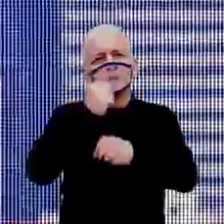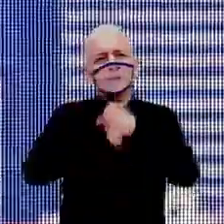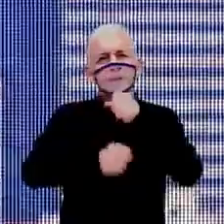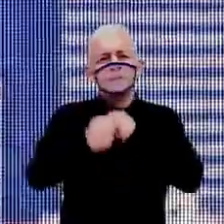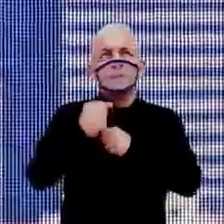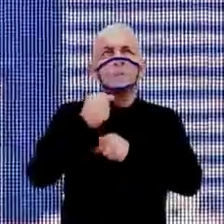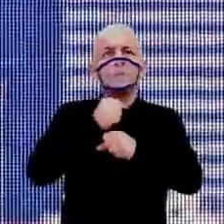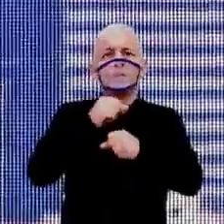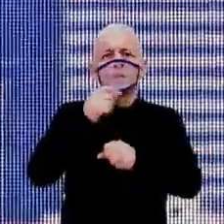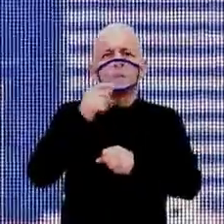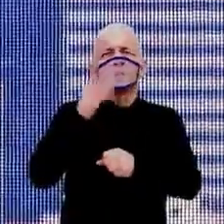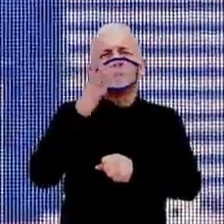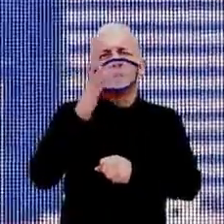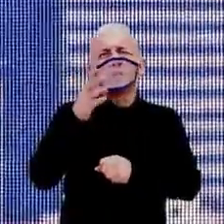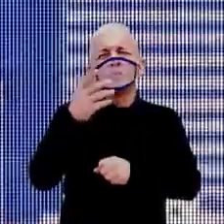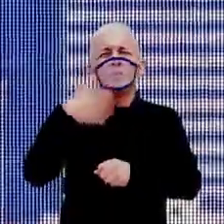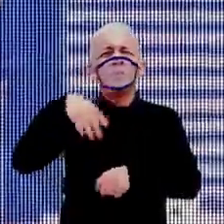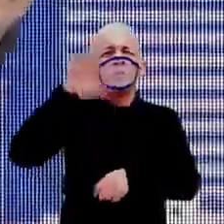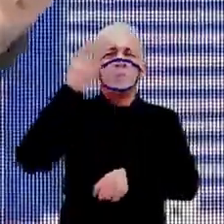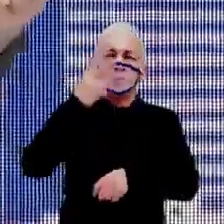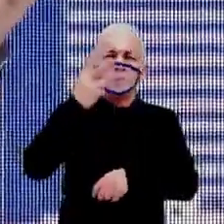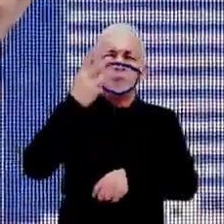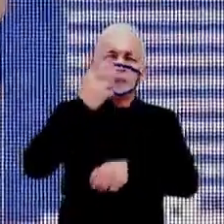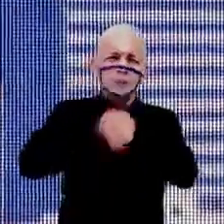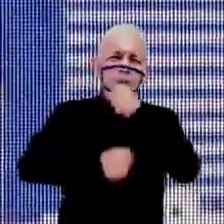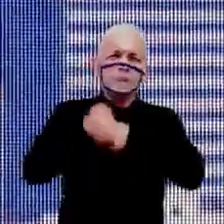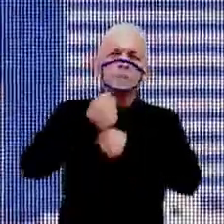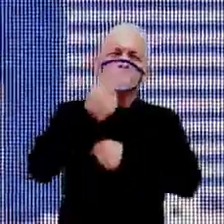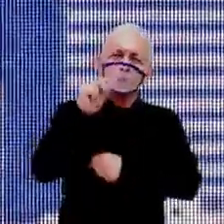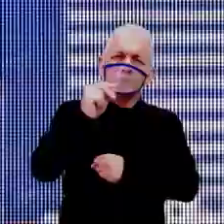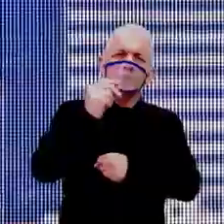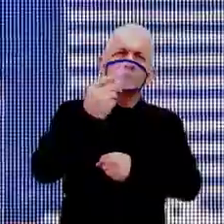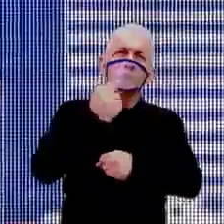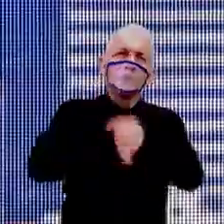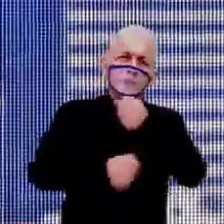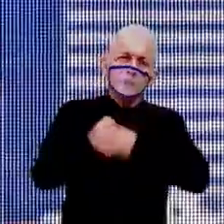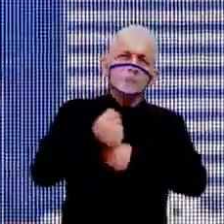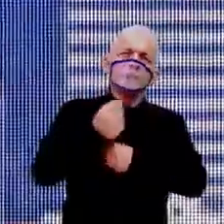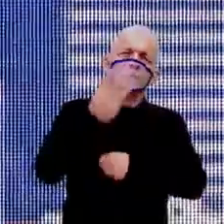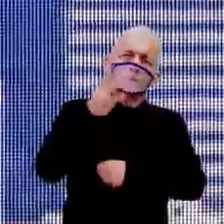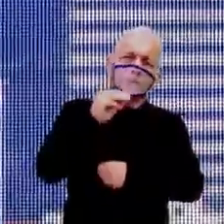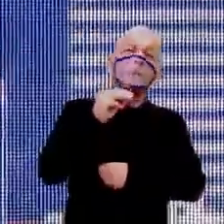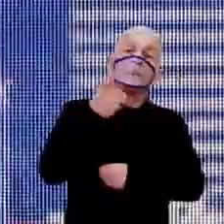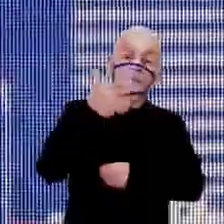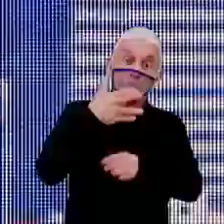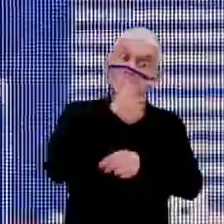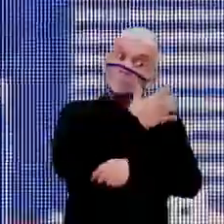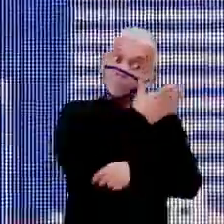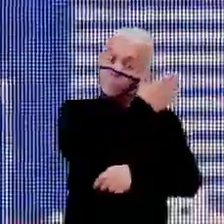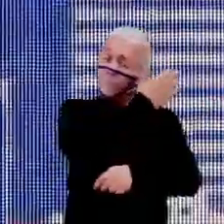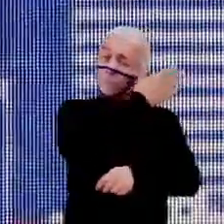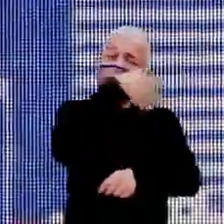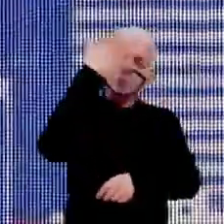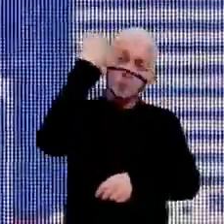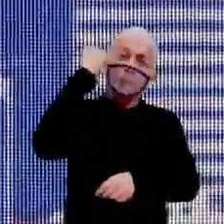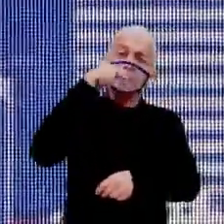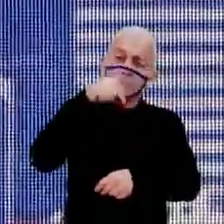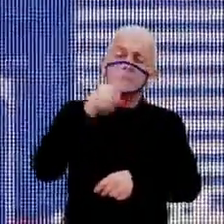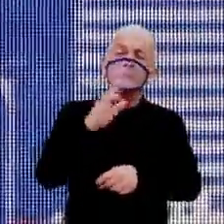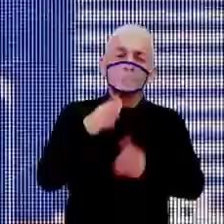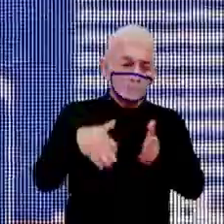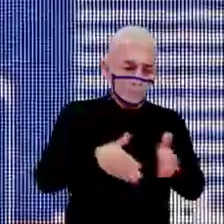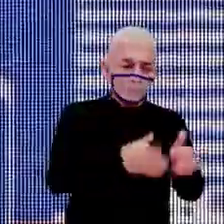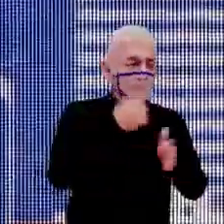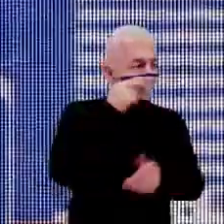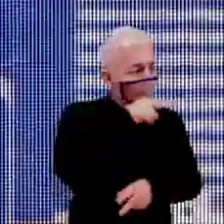y de principio del siglo XX, donde todo tenía que ver y confluía en los canales o los caños de Barranquilla, el caño del mercado, el caño de los tramposos.